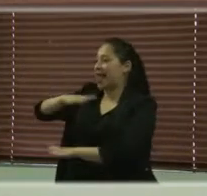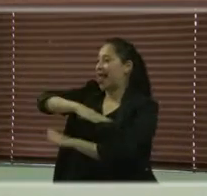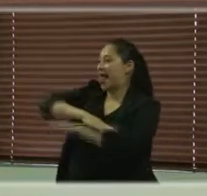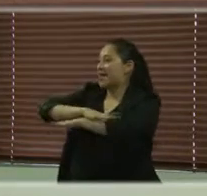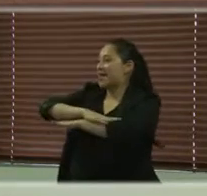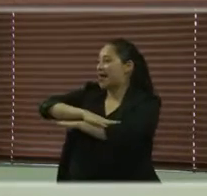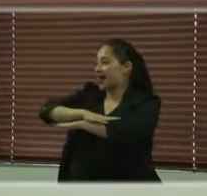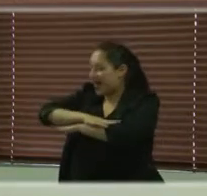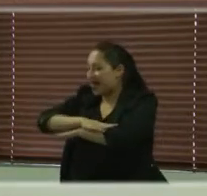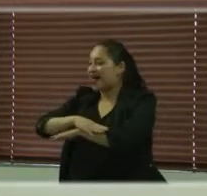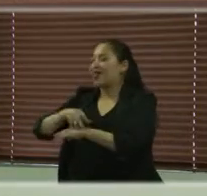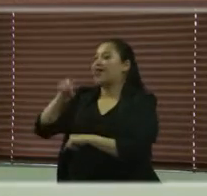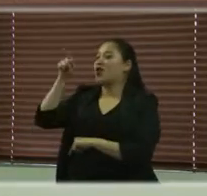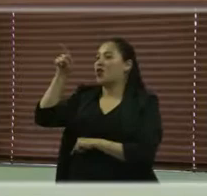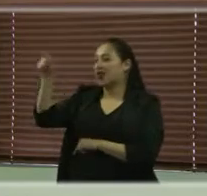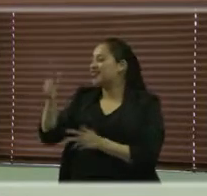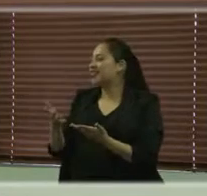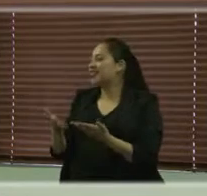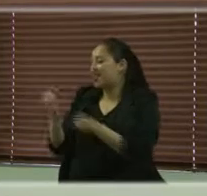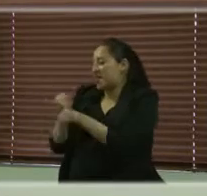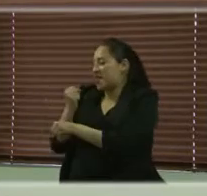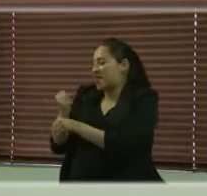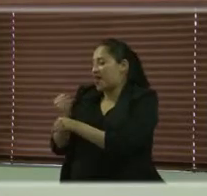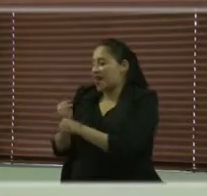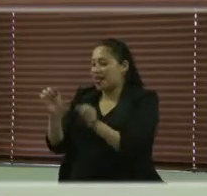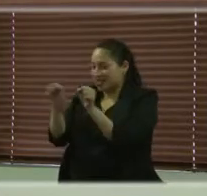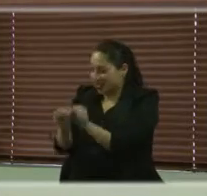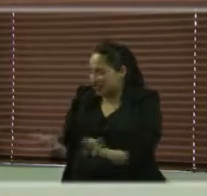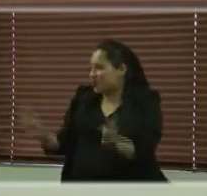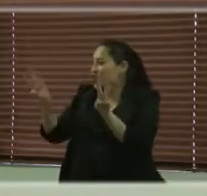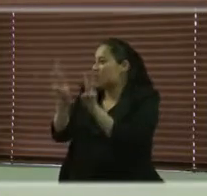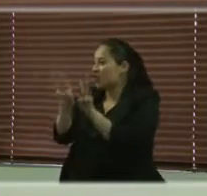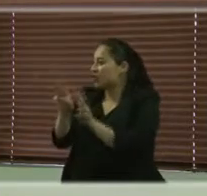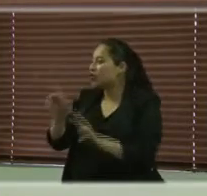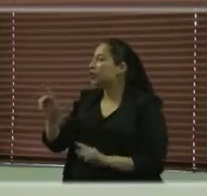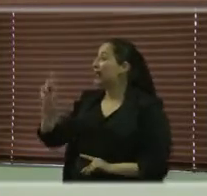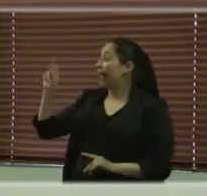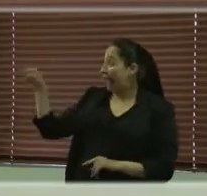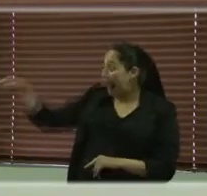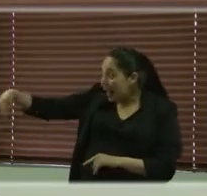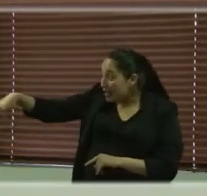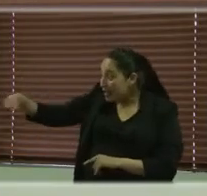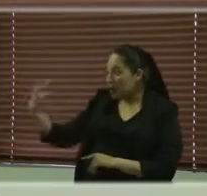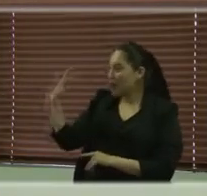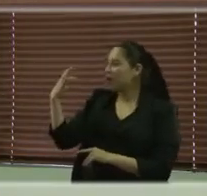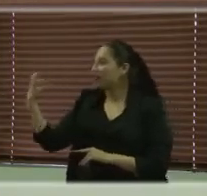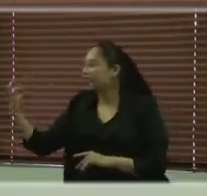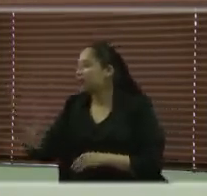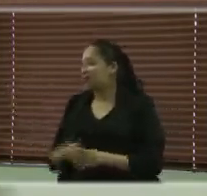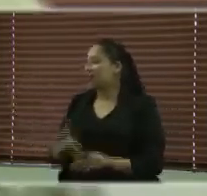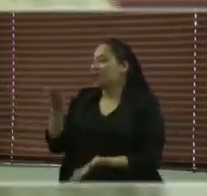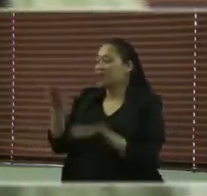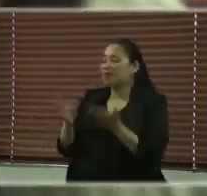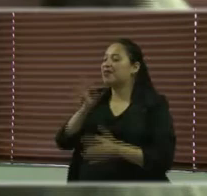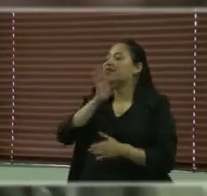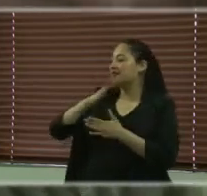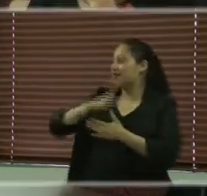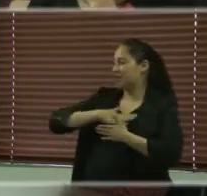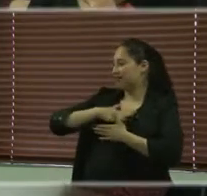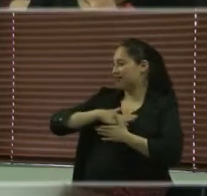ante Naciones Unidas que tienen que hacerlo hoy para que las para que las otras países constituyen